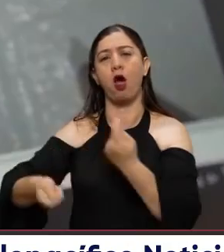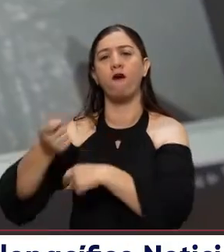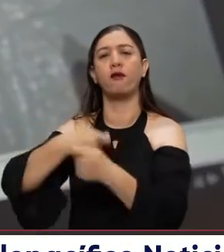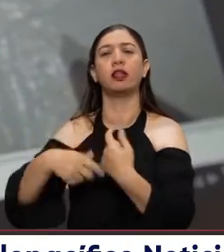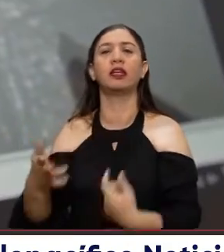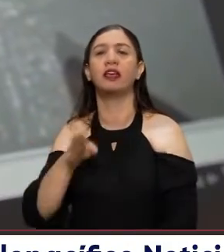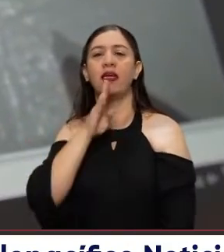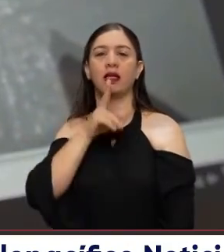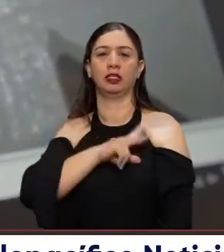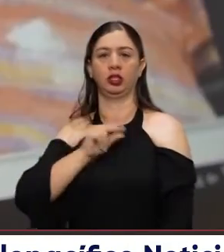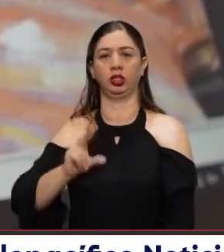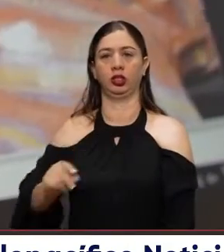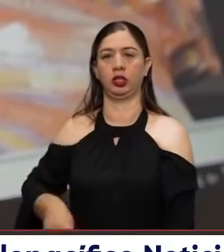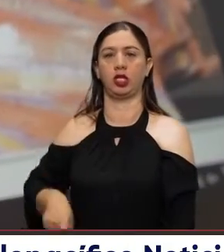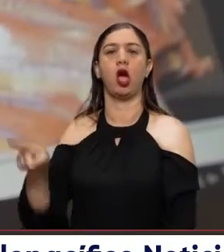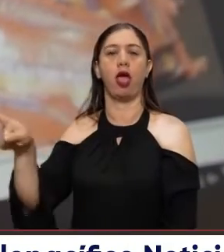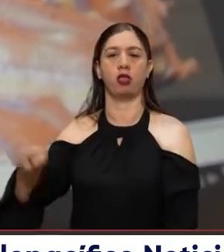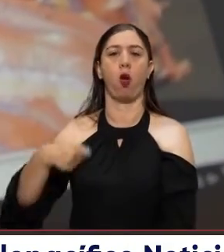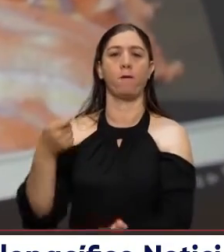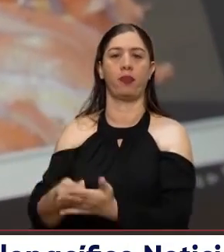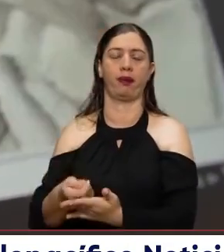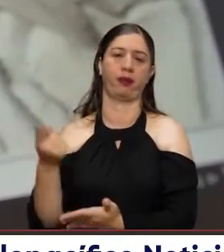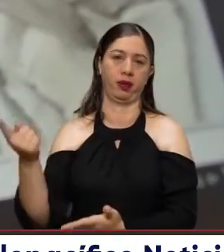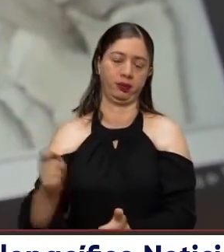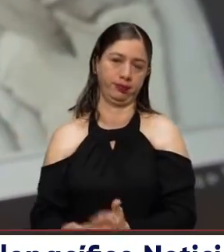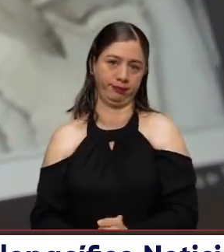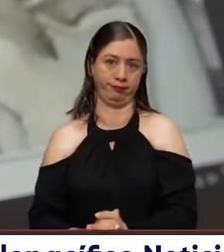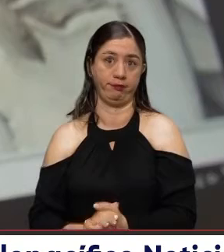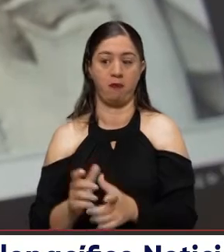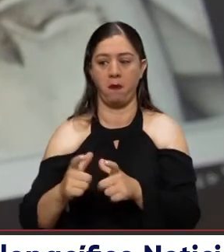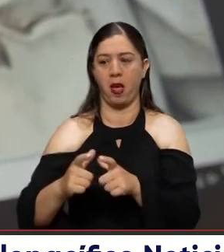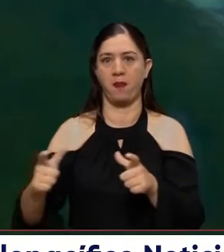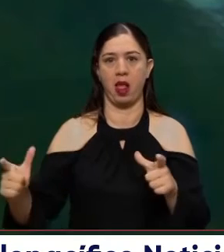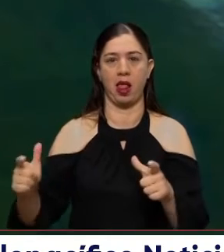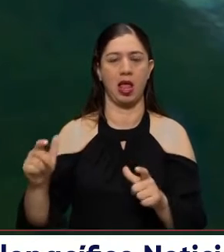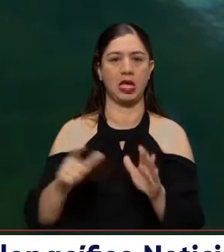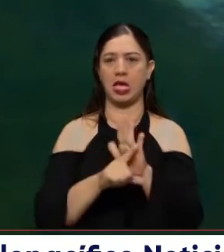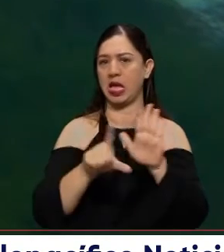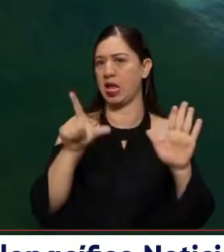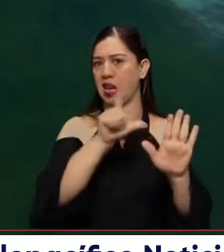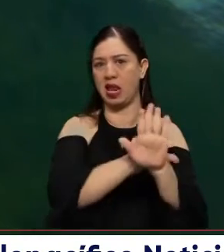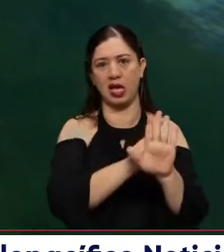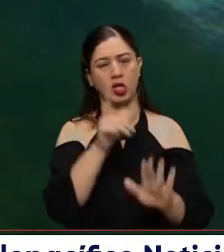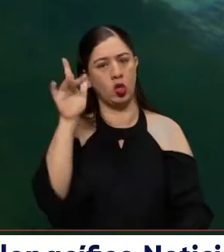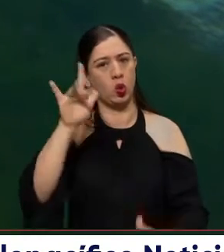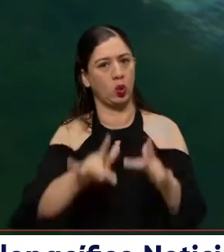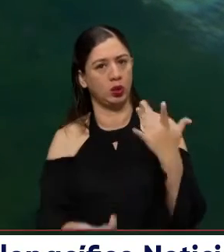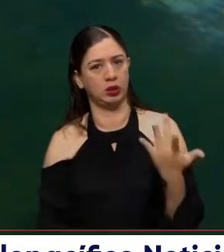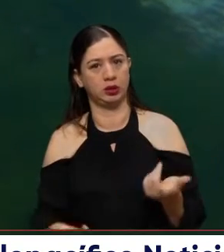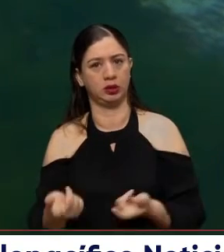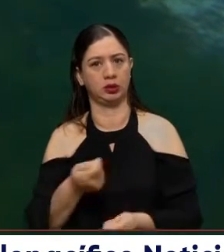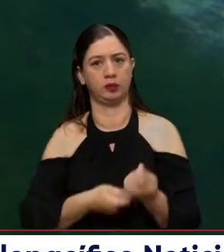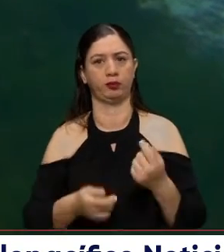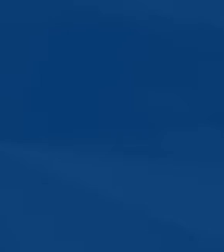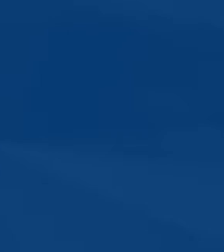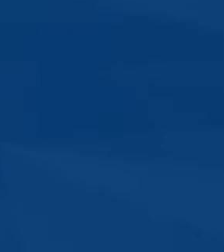los que compran ese producto, la aleta. El crecimiento del mercado ilegal en la venta de estas aletas le preocupa a todos.